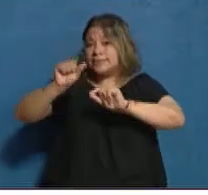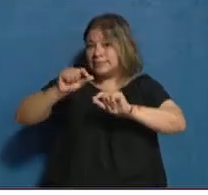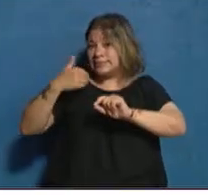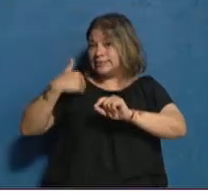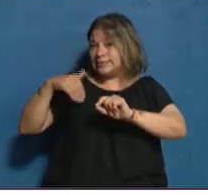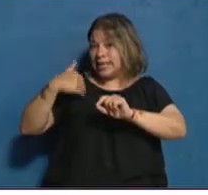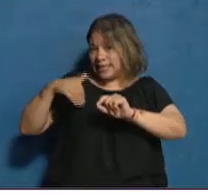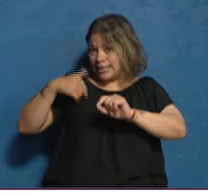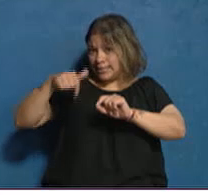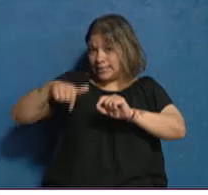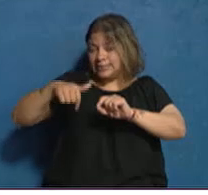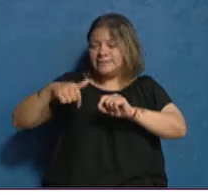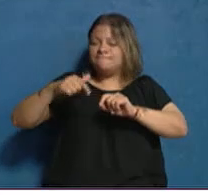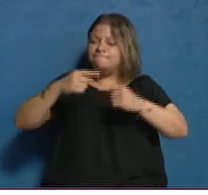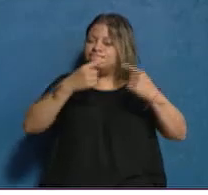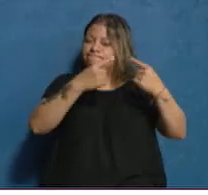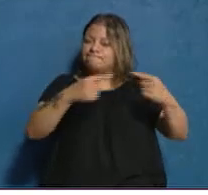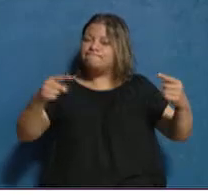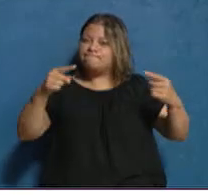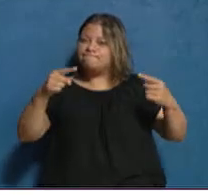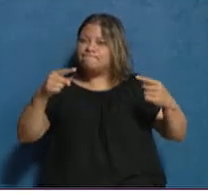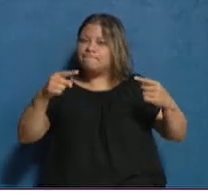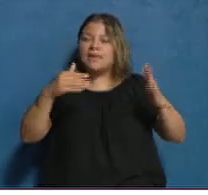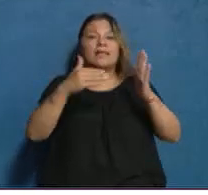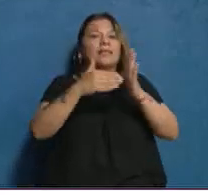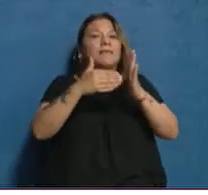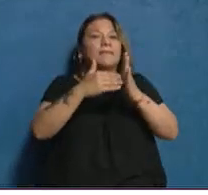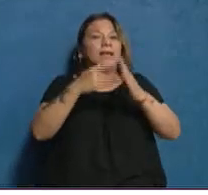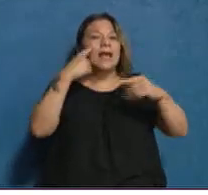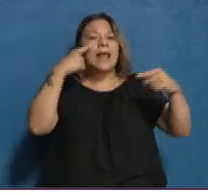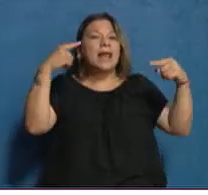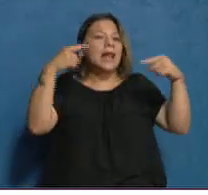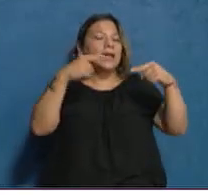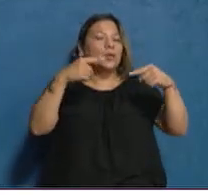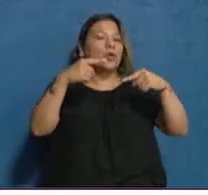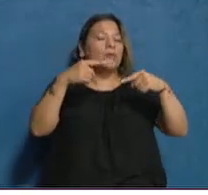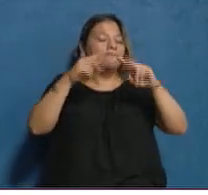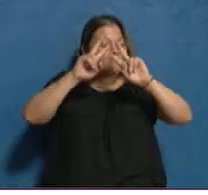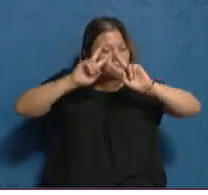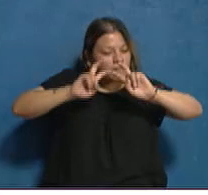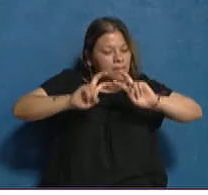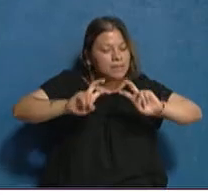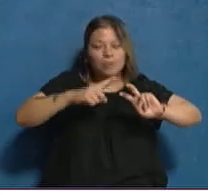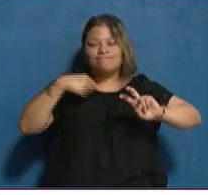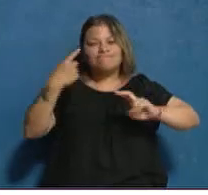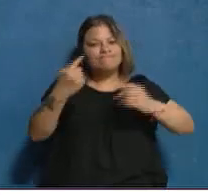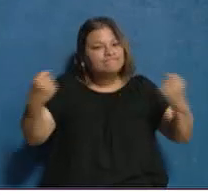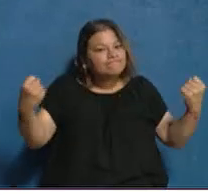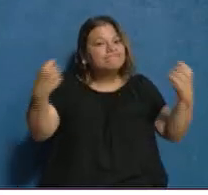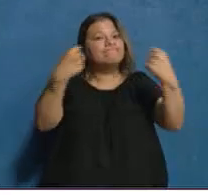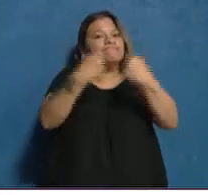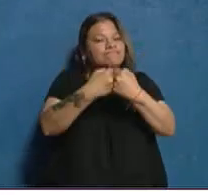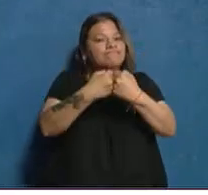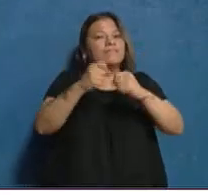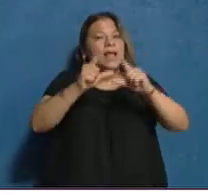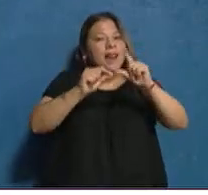país difieren según la institución que la realice. Pero todas coinciden en que aproximadamente la